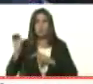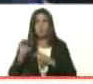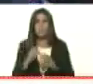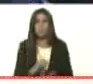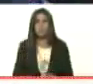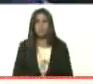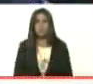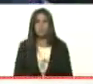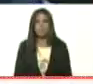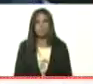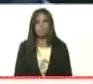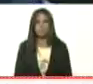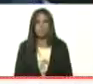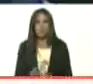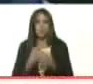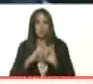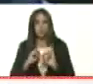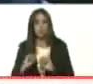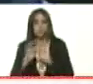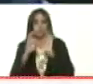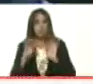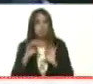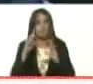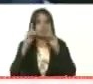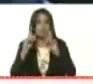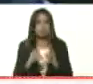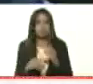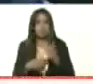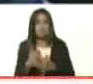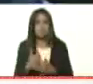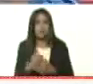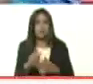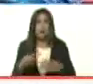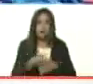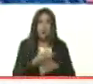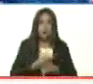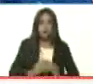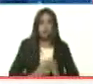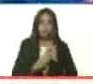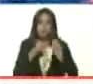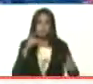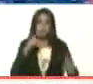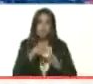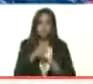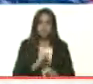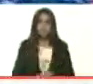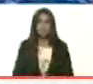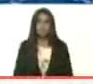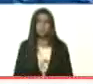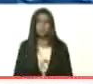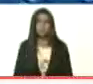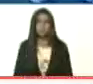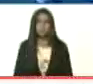sacar propuestas, a tomar decisiones, a gobernar de manera directa.